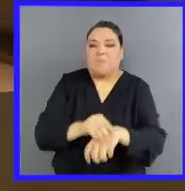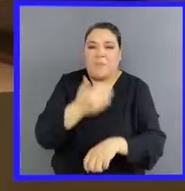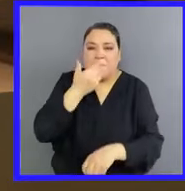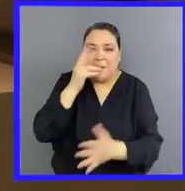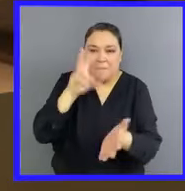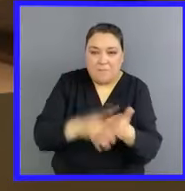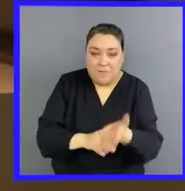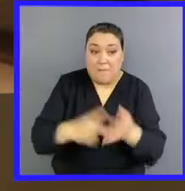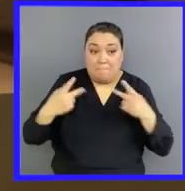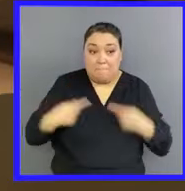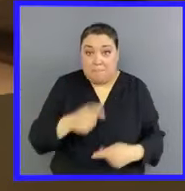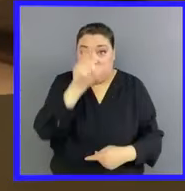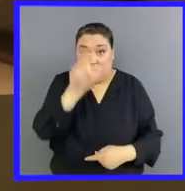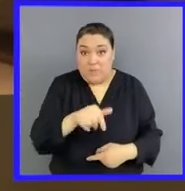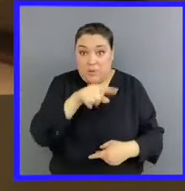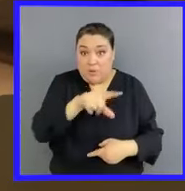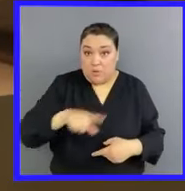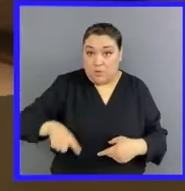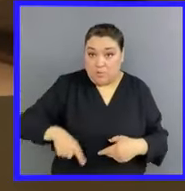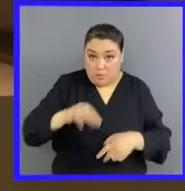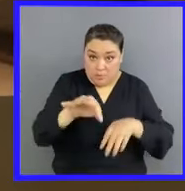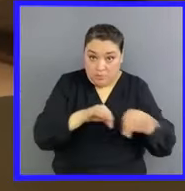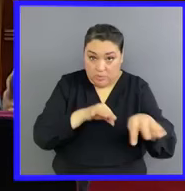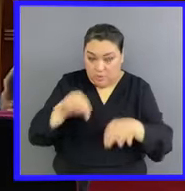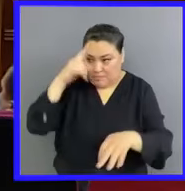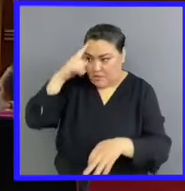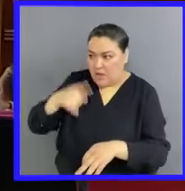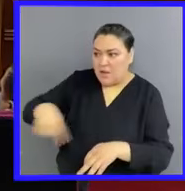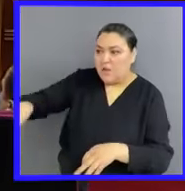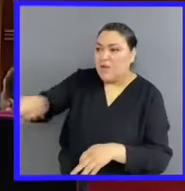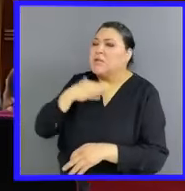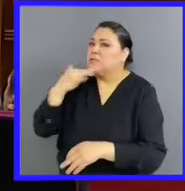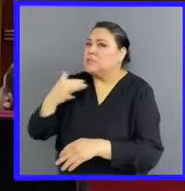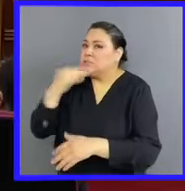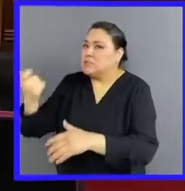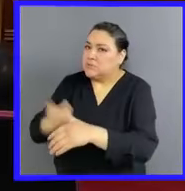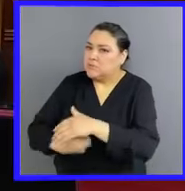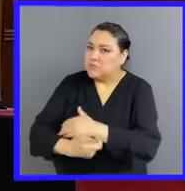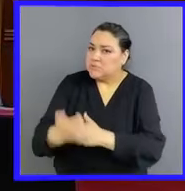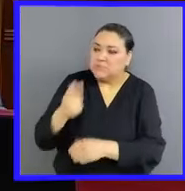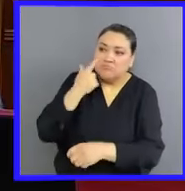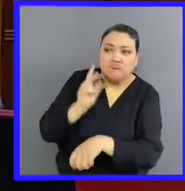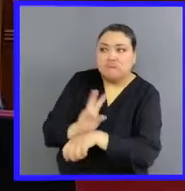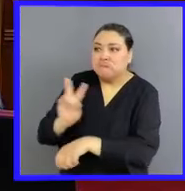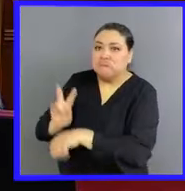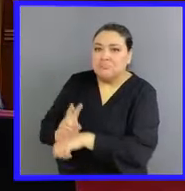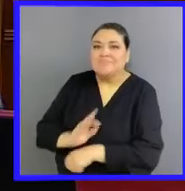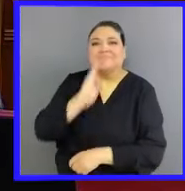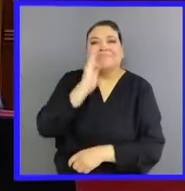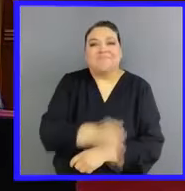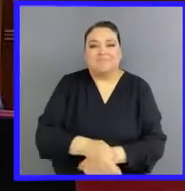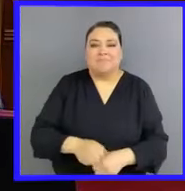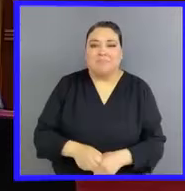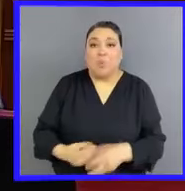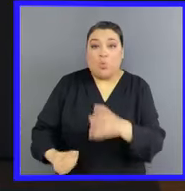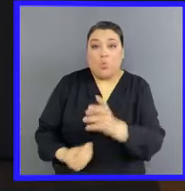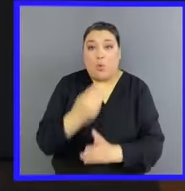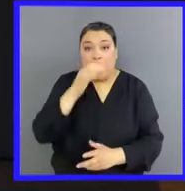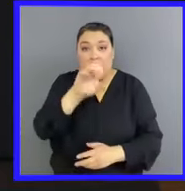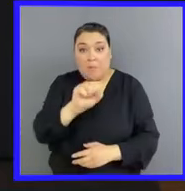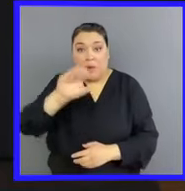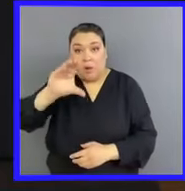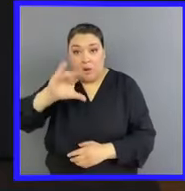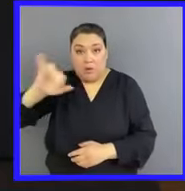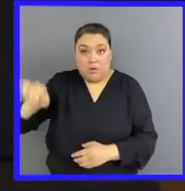que apliquen la ley antilavado. La nueva Suprema Corte de Justicia validó la reserva de identidad